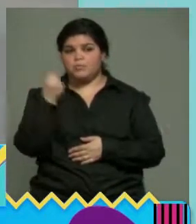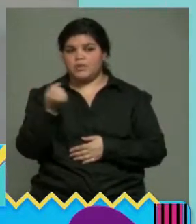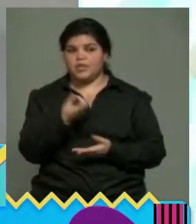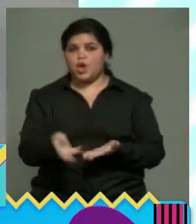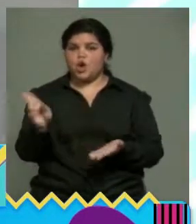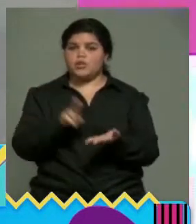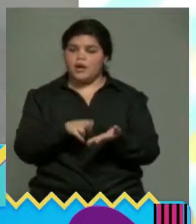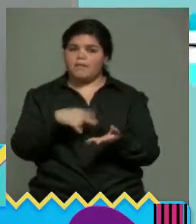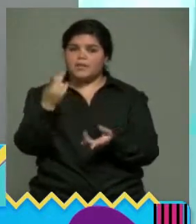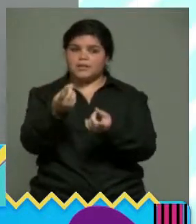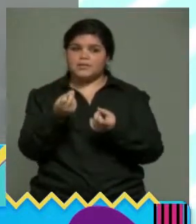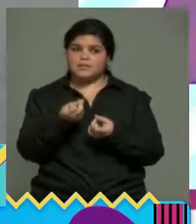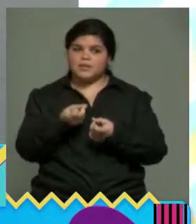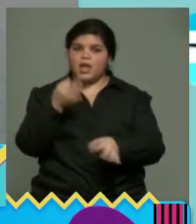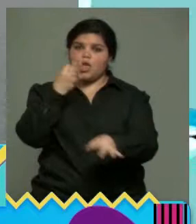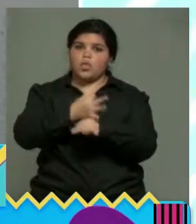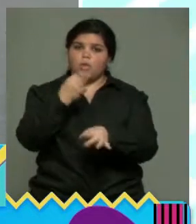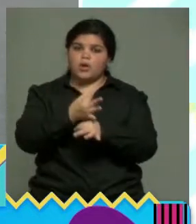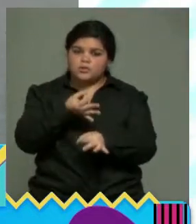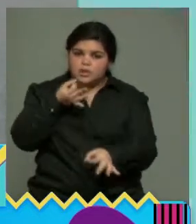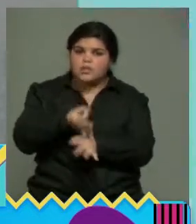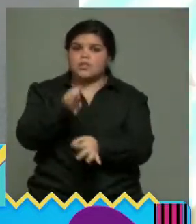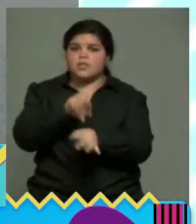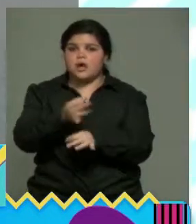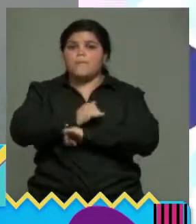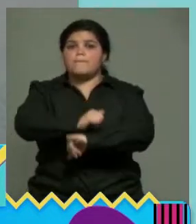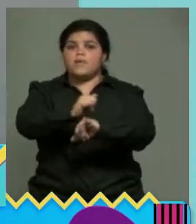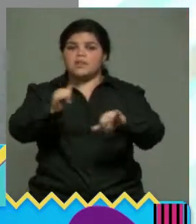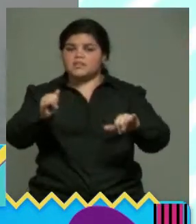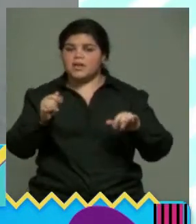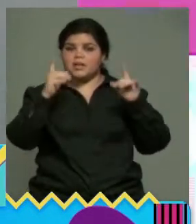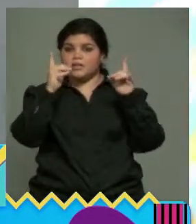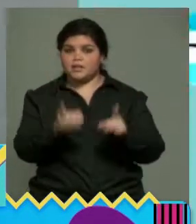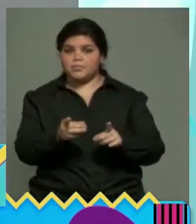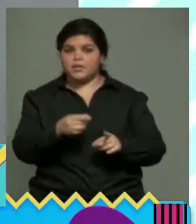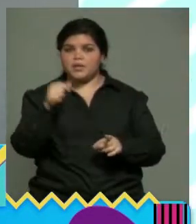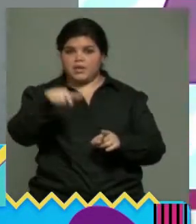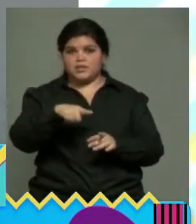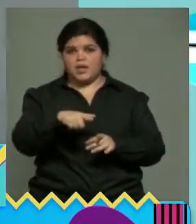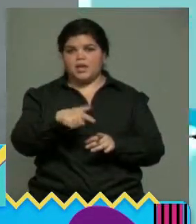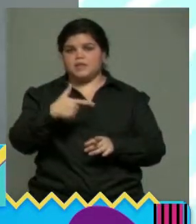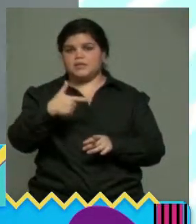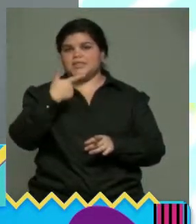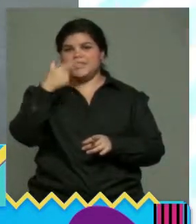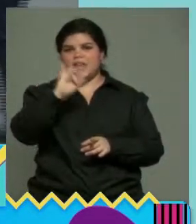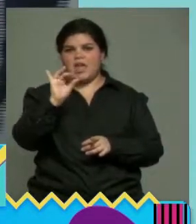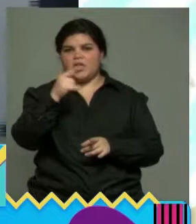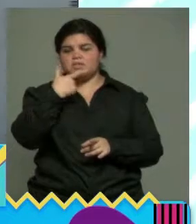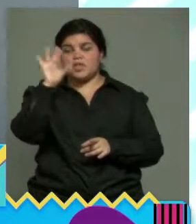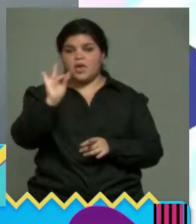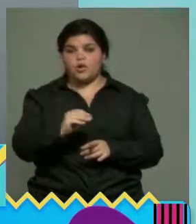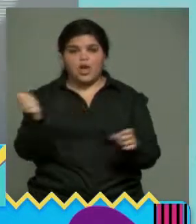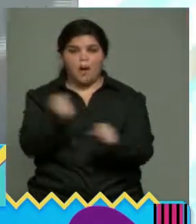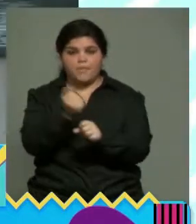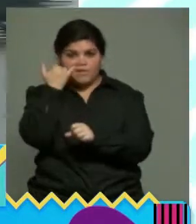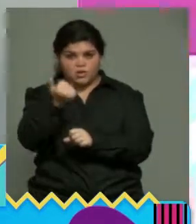a través de educación, a través de la publicidad, e incluso este proyecto, esta media sanción, establece la